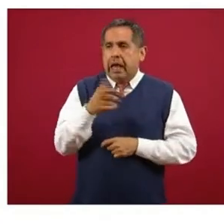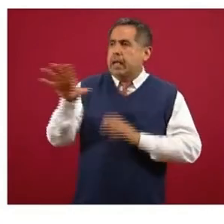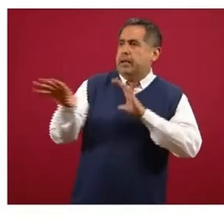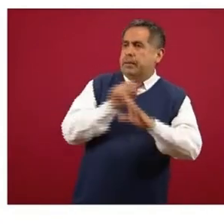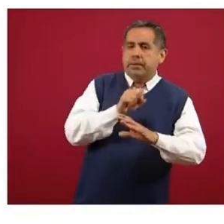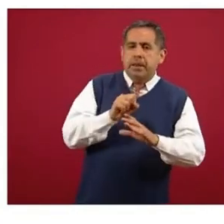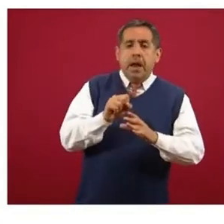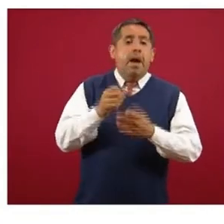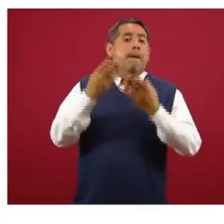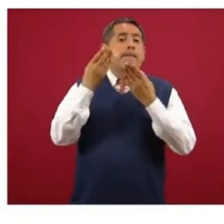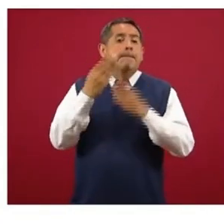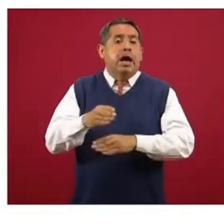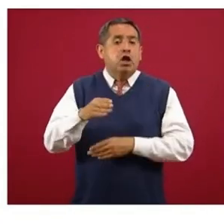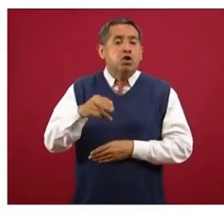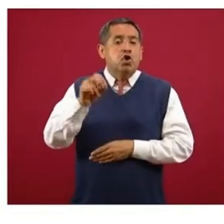Primero,